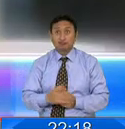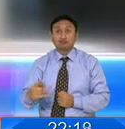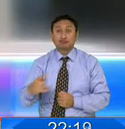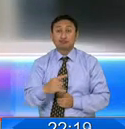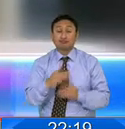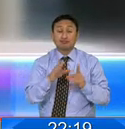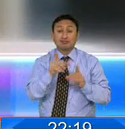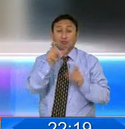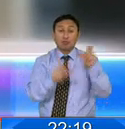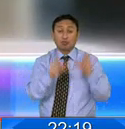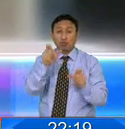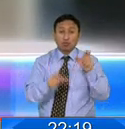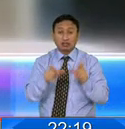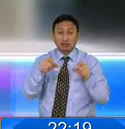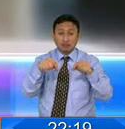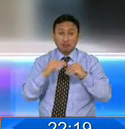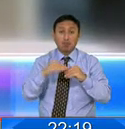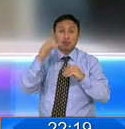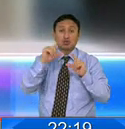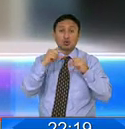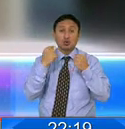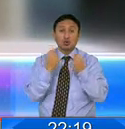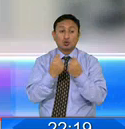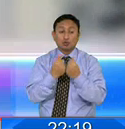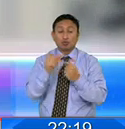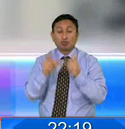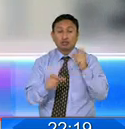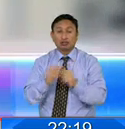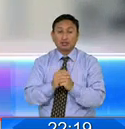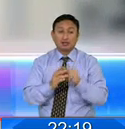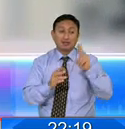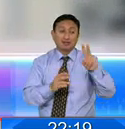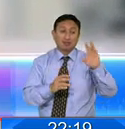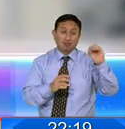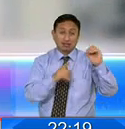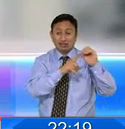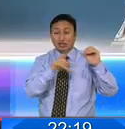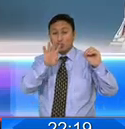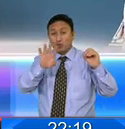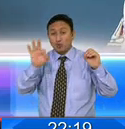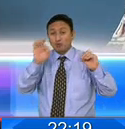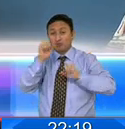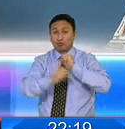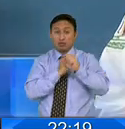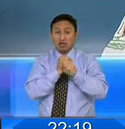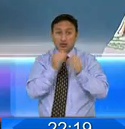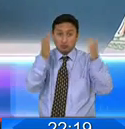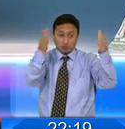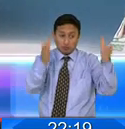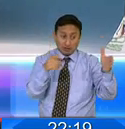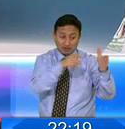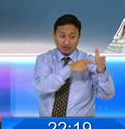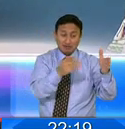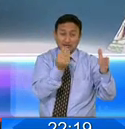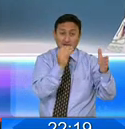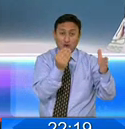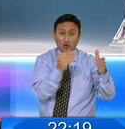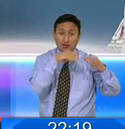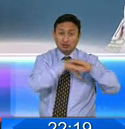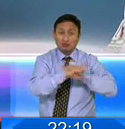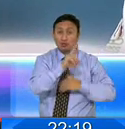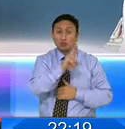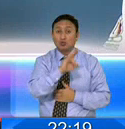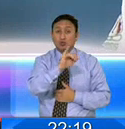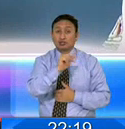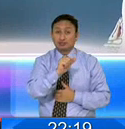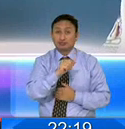de pacientes predomina el grupo etario de personas entre 20 a 49 años. Esa población joven también que ingresa a terapia